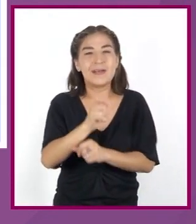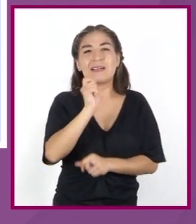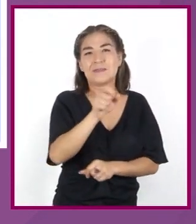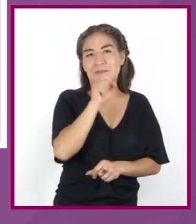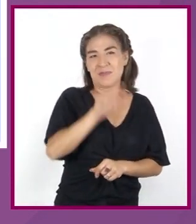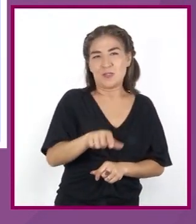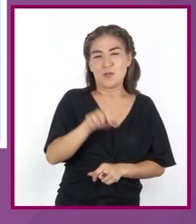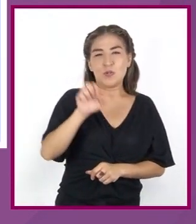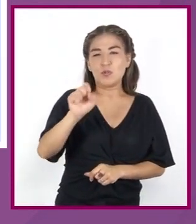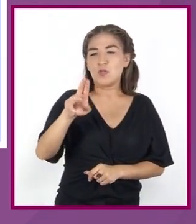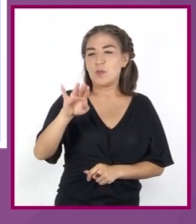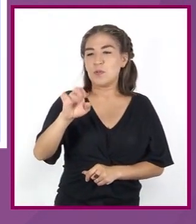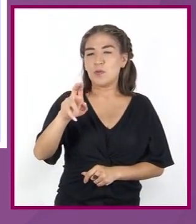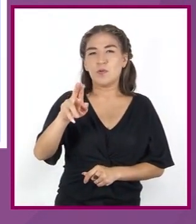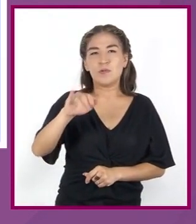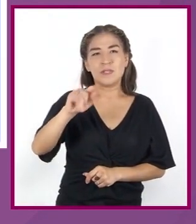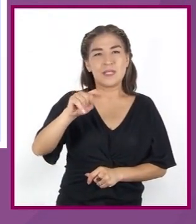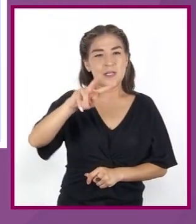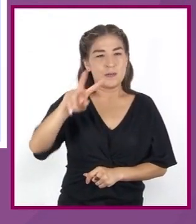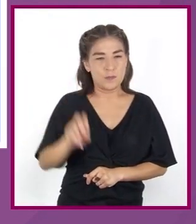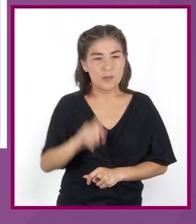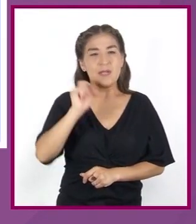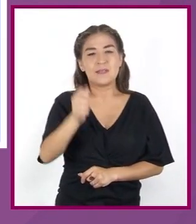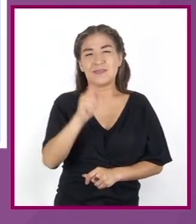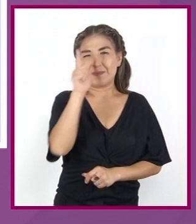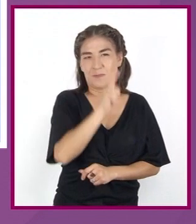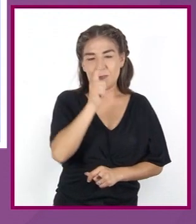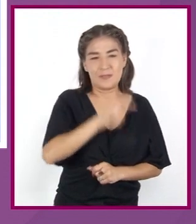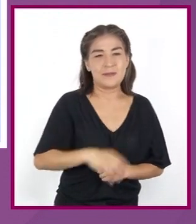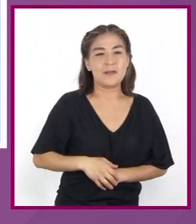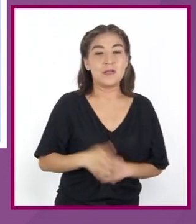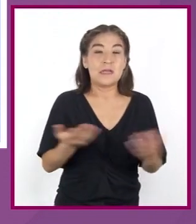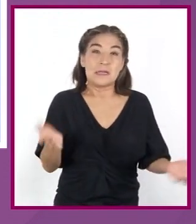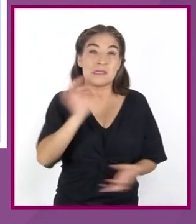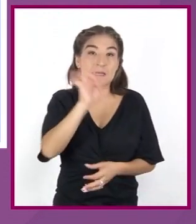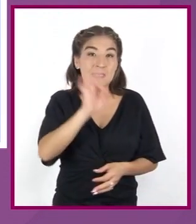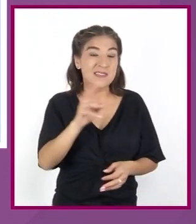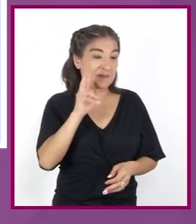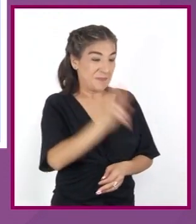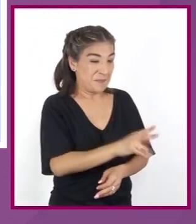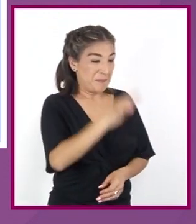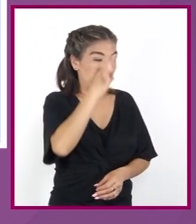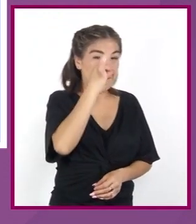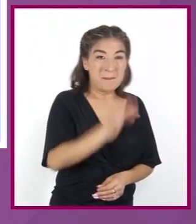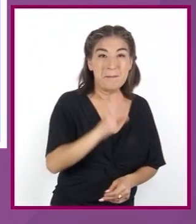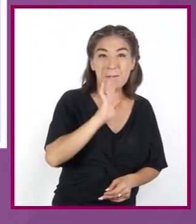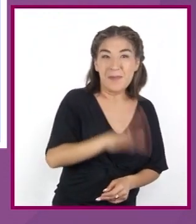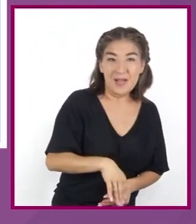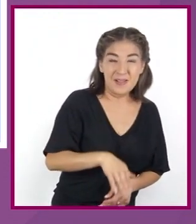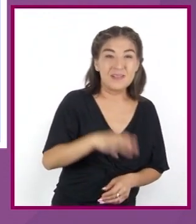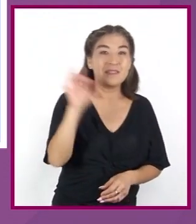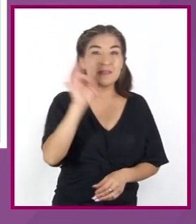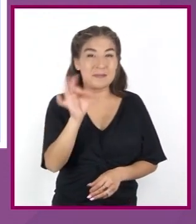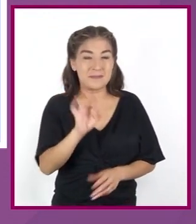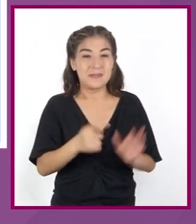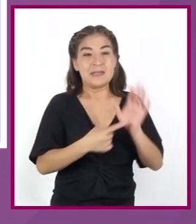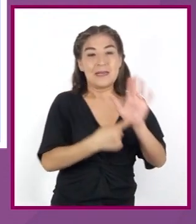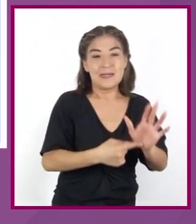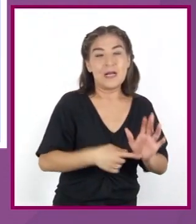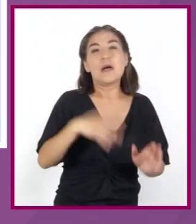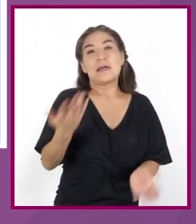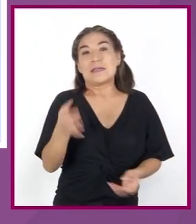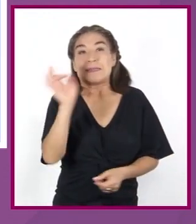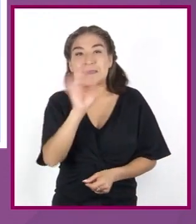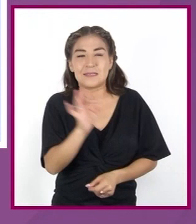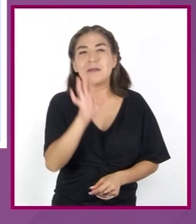subjuntivo, que en un lenguaje usual diríamos en caso de que se presenten fallas, si se presentan fallas o en caso